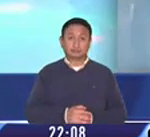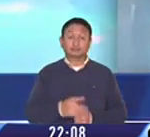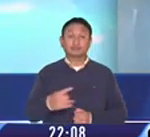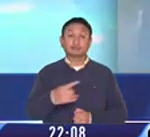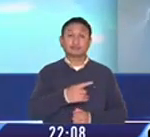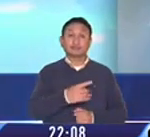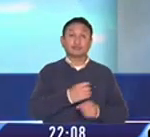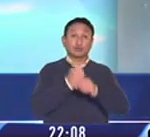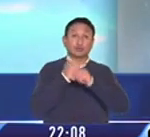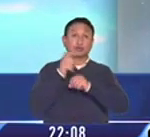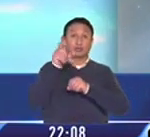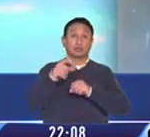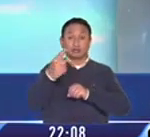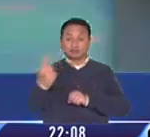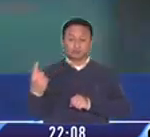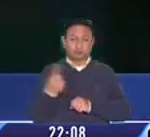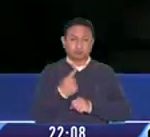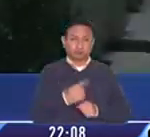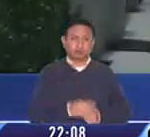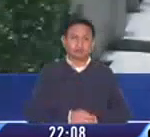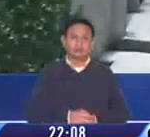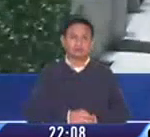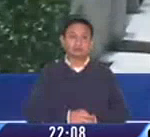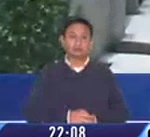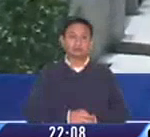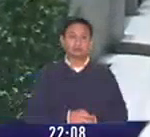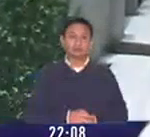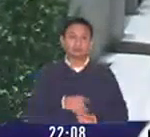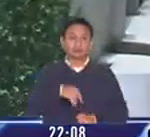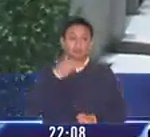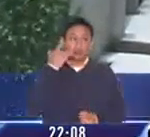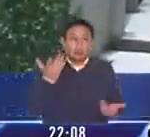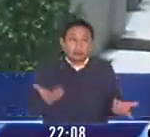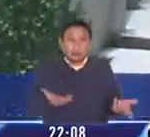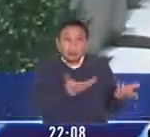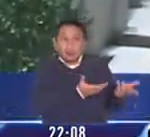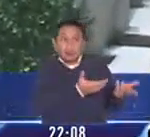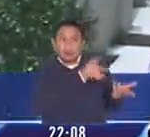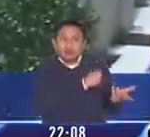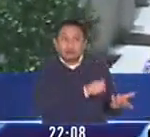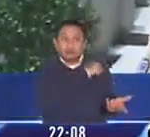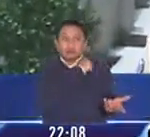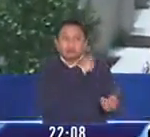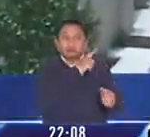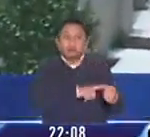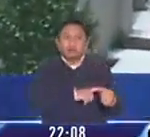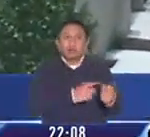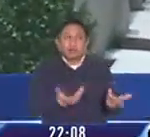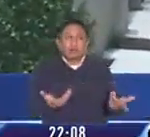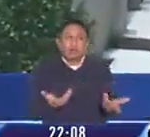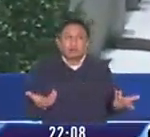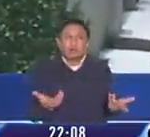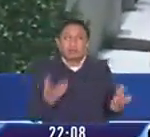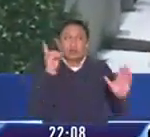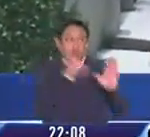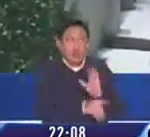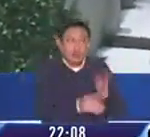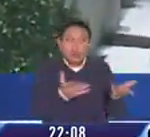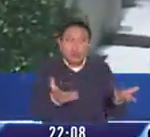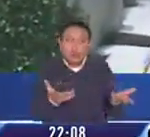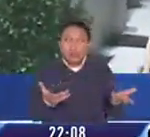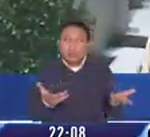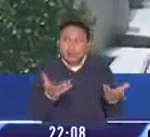le obligan al conductor a bajarse. Un evento que llama la atención, pues, o sea, se habla de un secuestro en Quito, pero ¿dónde está el secuestro? ¿Dónde está la denuncia? ¿Dónde